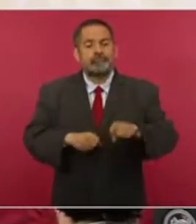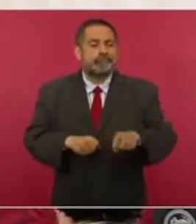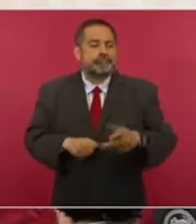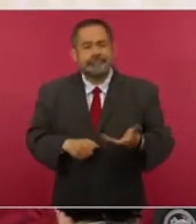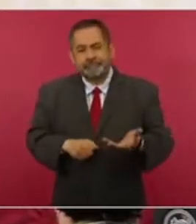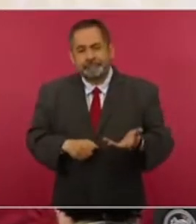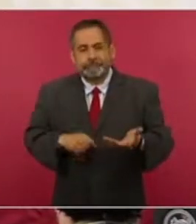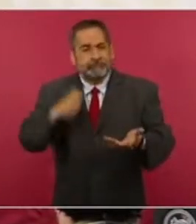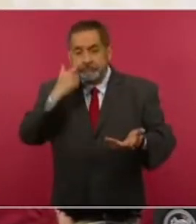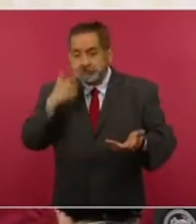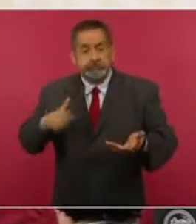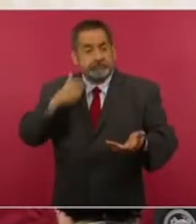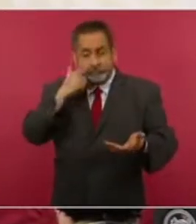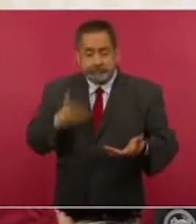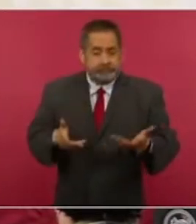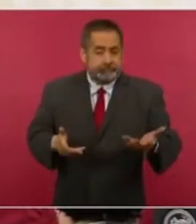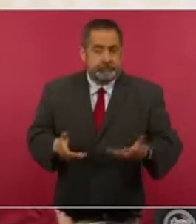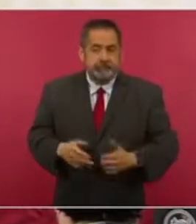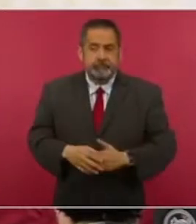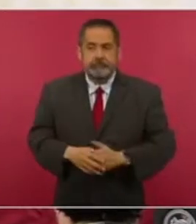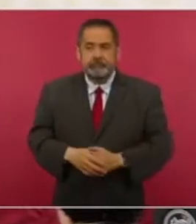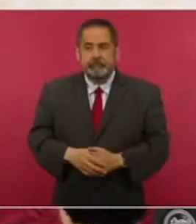que no quieren.